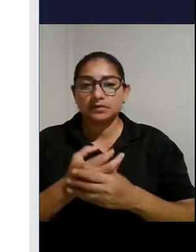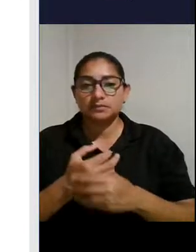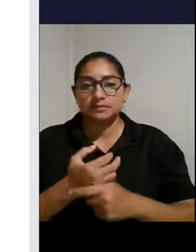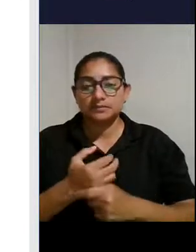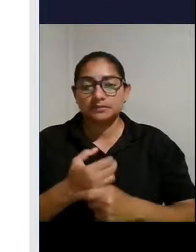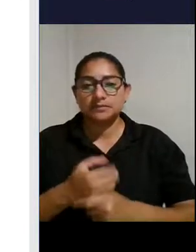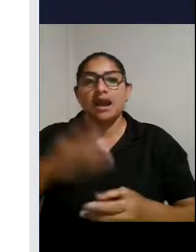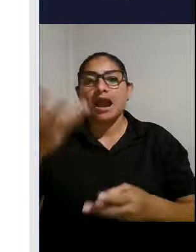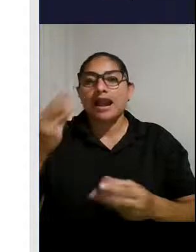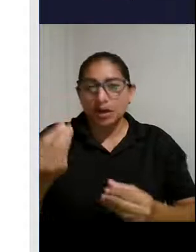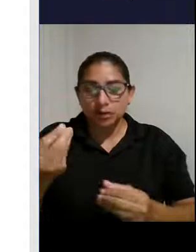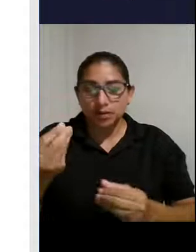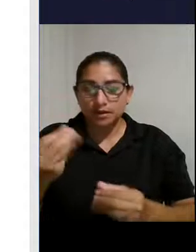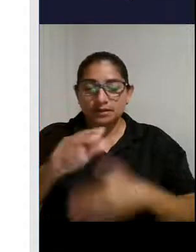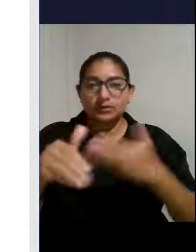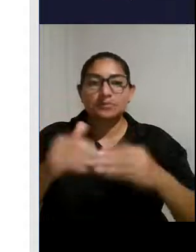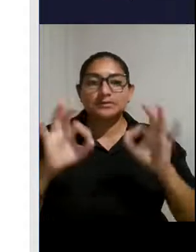calcular